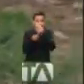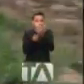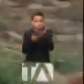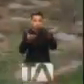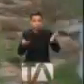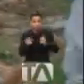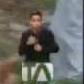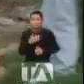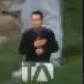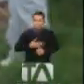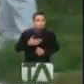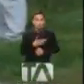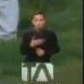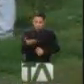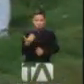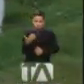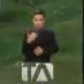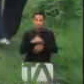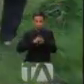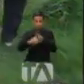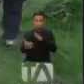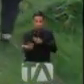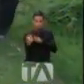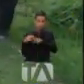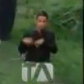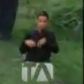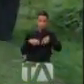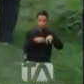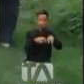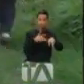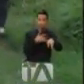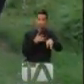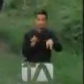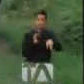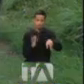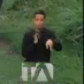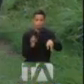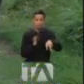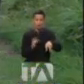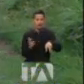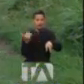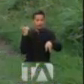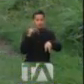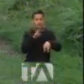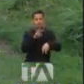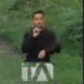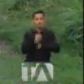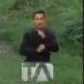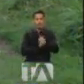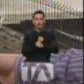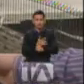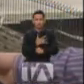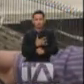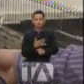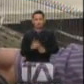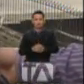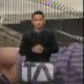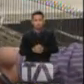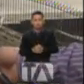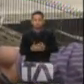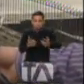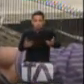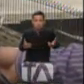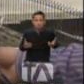EMOV para que caminen por este pasaje y sientan lo que ellos sienten desde hace 20 años. Sí,